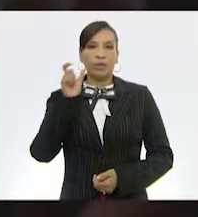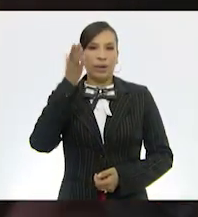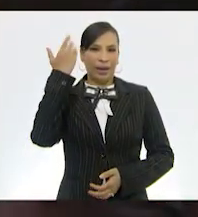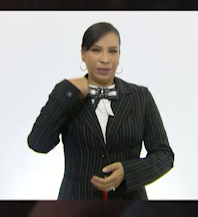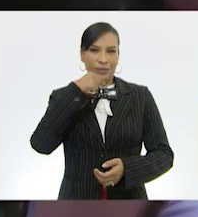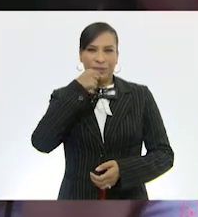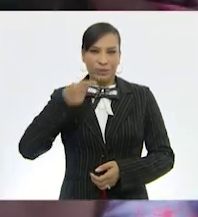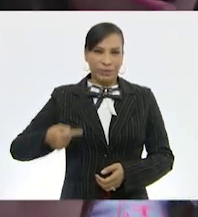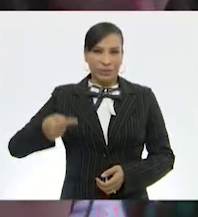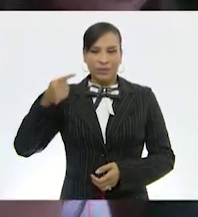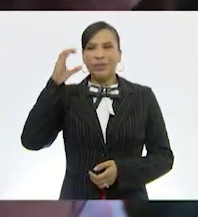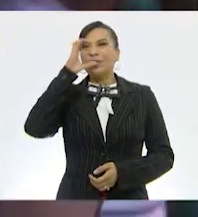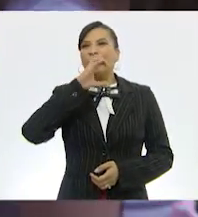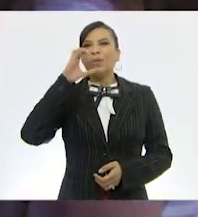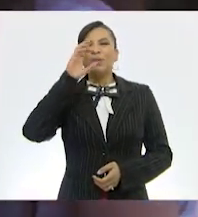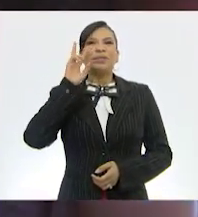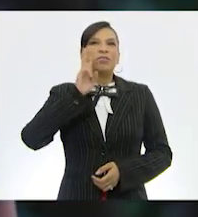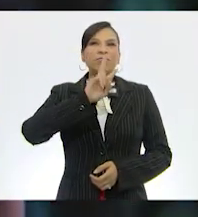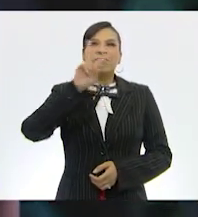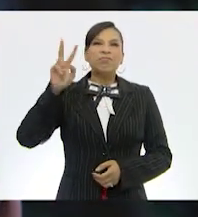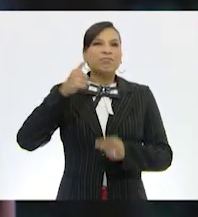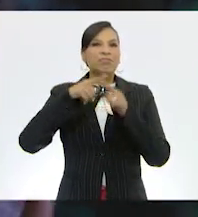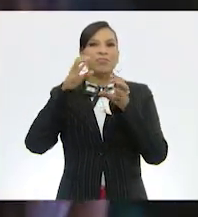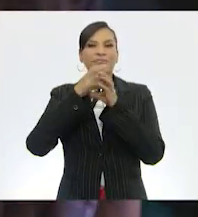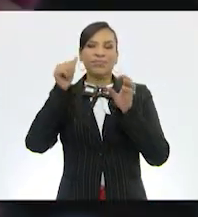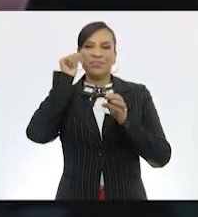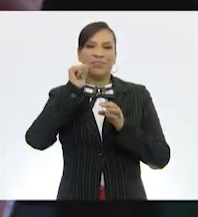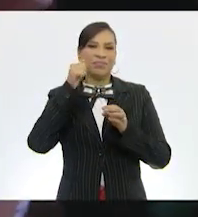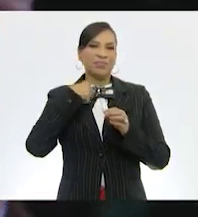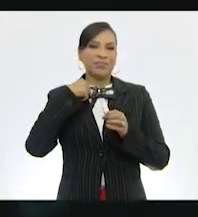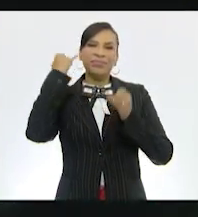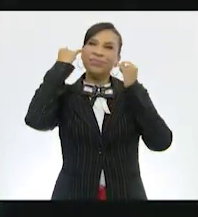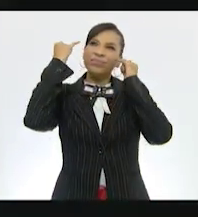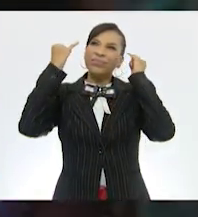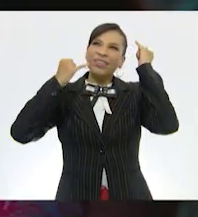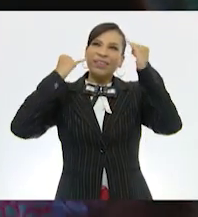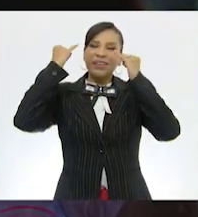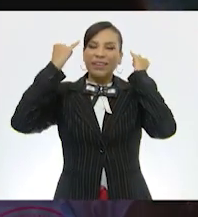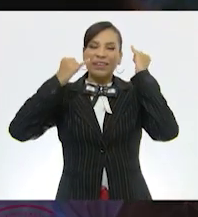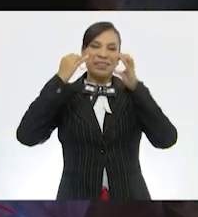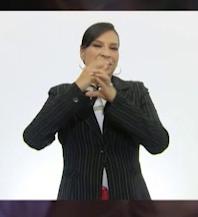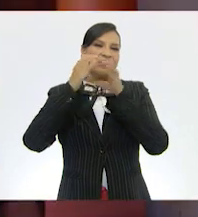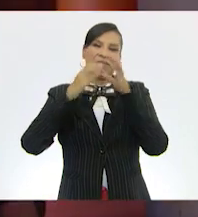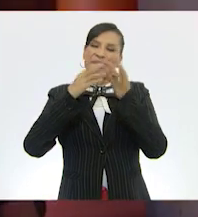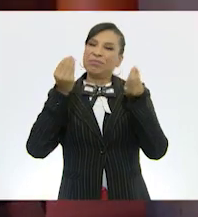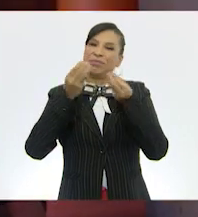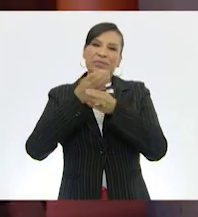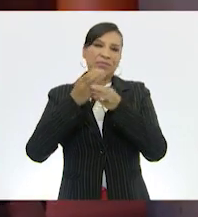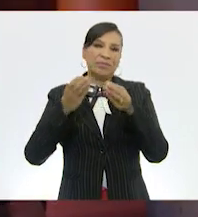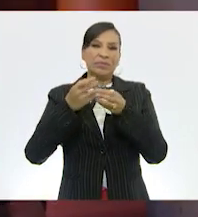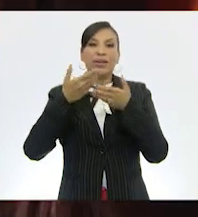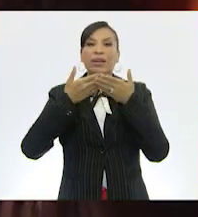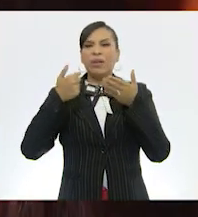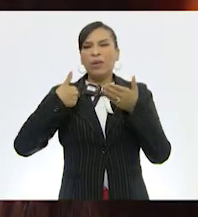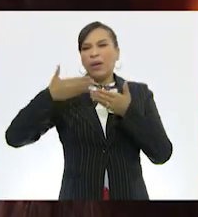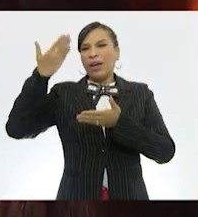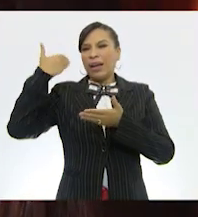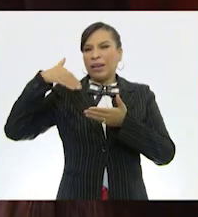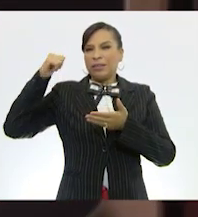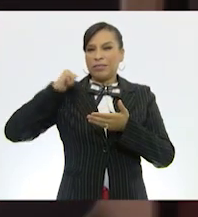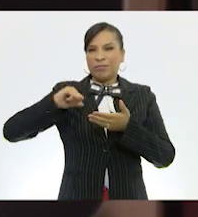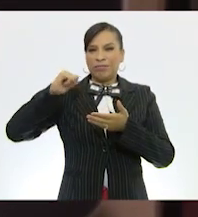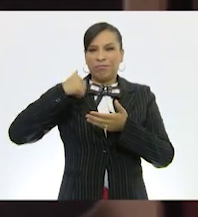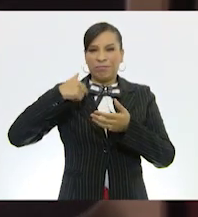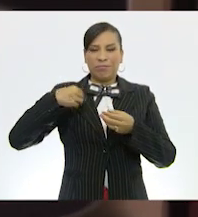Cuando era pequeña, la curiosidad por explorar siempre llevaba mi imaginación muy lejos. Y aunque soy de la generación